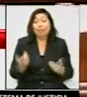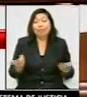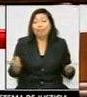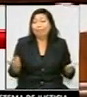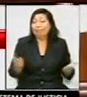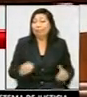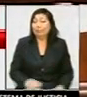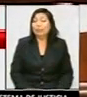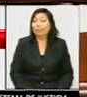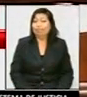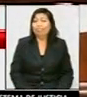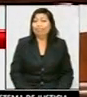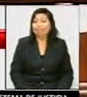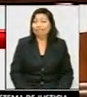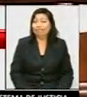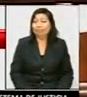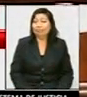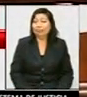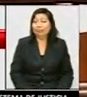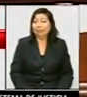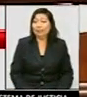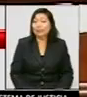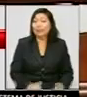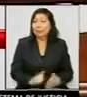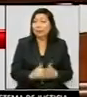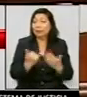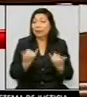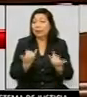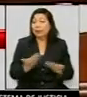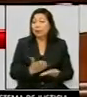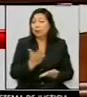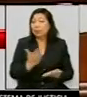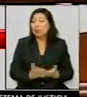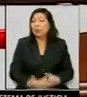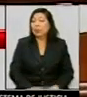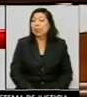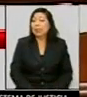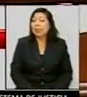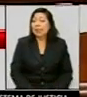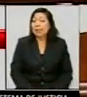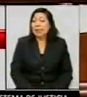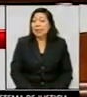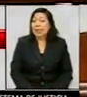suman los votos que evita esto, ¿no? Tiene la palabra el congresista Morales.